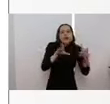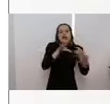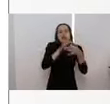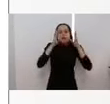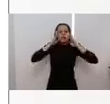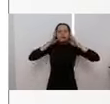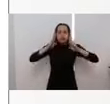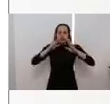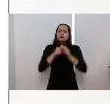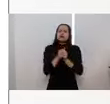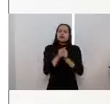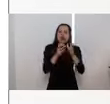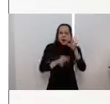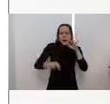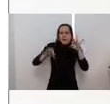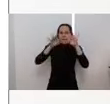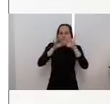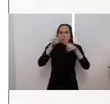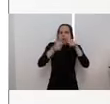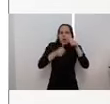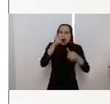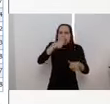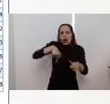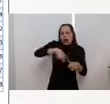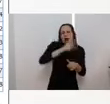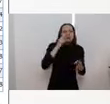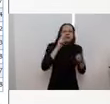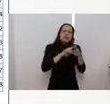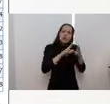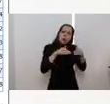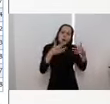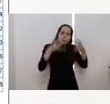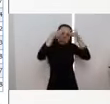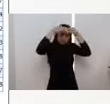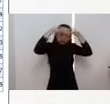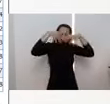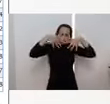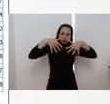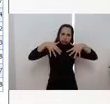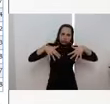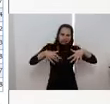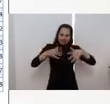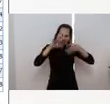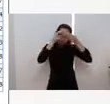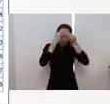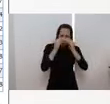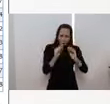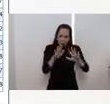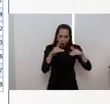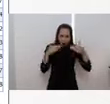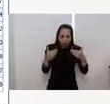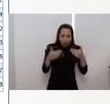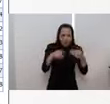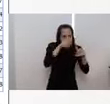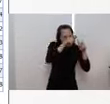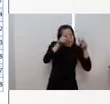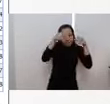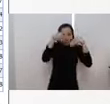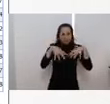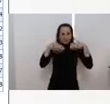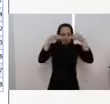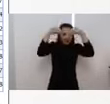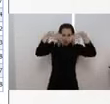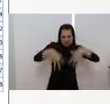que es importante también que ustedes conozcan la pirámide que si ustedes ven la forma de nuestra población pues ya no es una pirámide